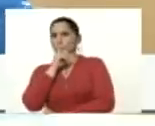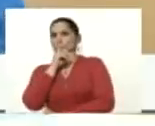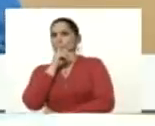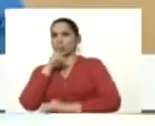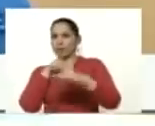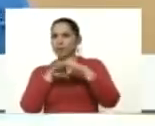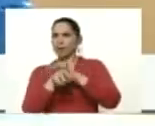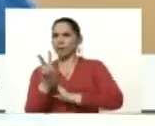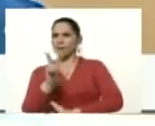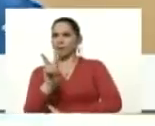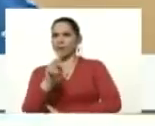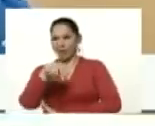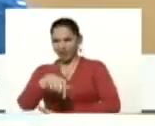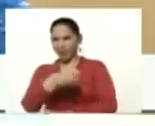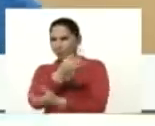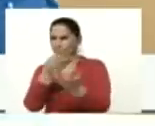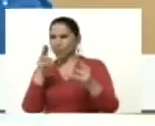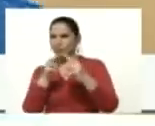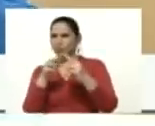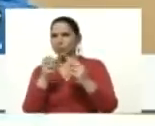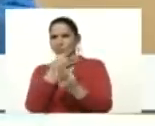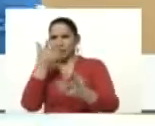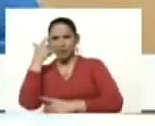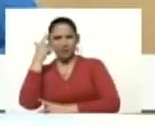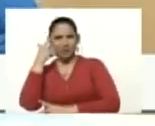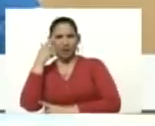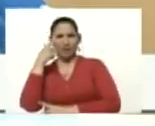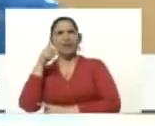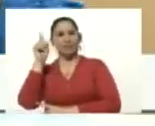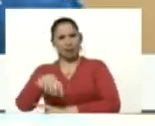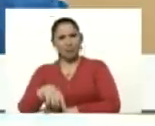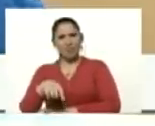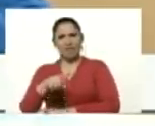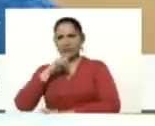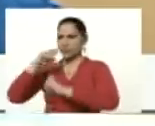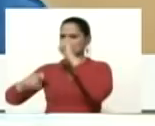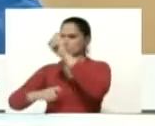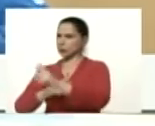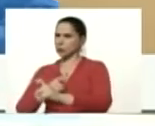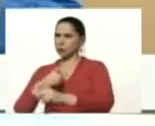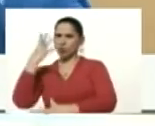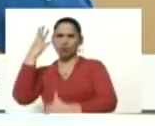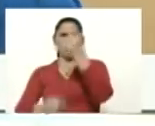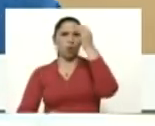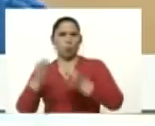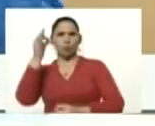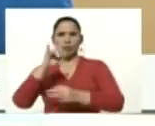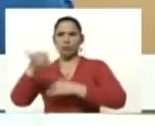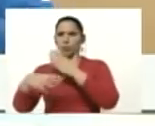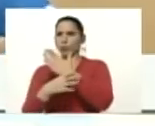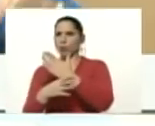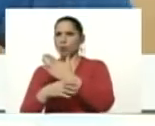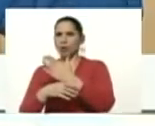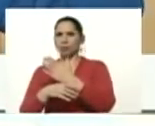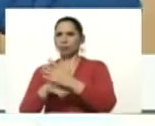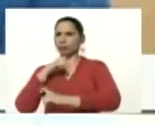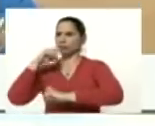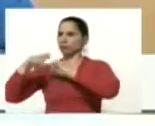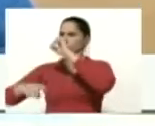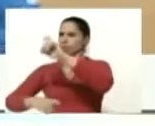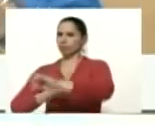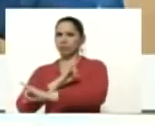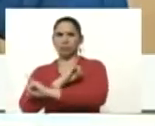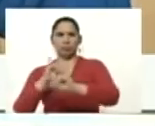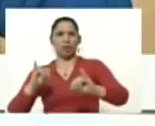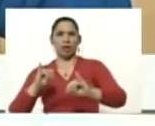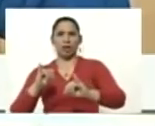Ustedes los conocen, ustedes también los repudian a ellos, al prófugo de la justicia. Repudiado está,